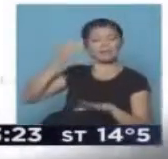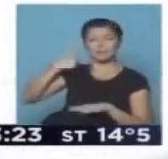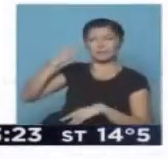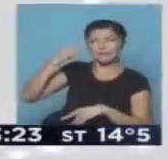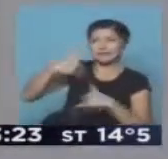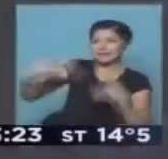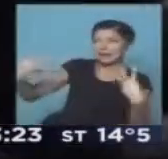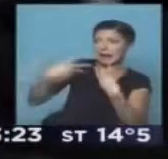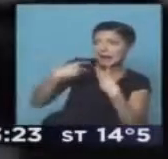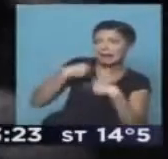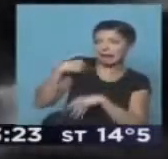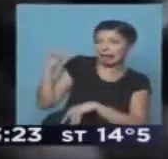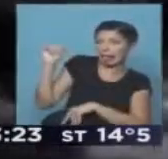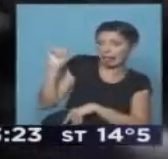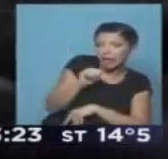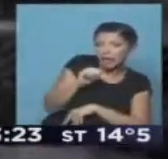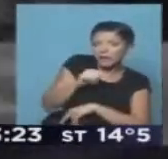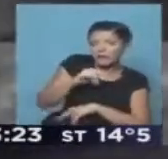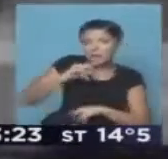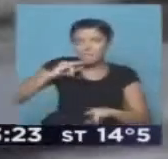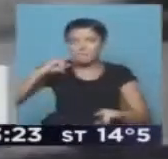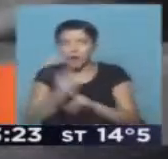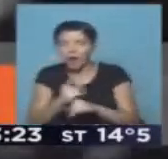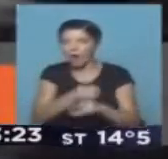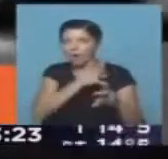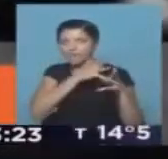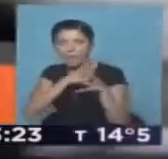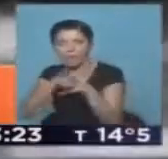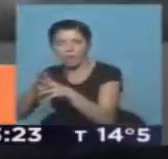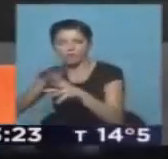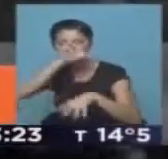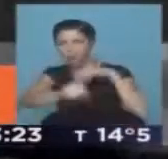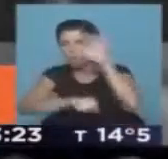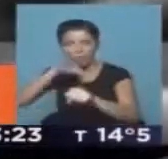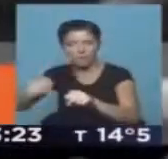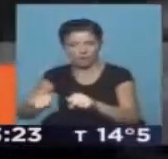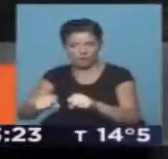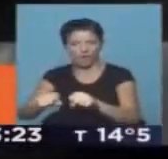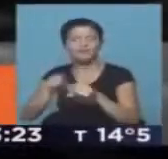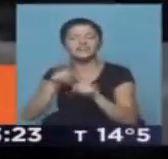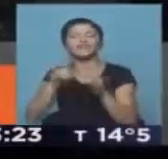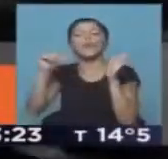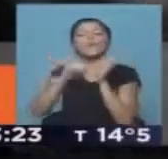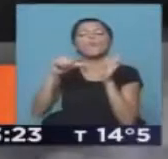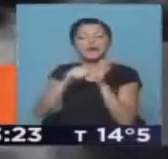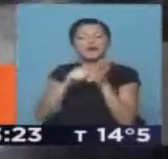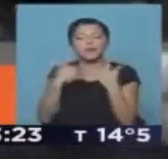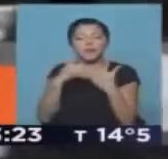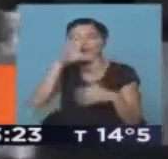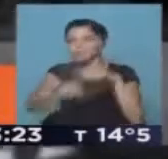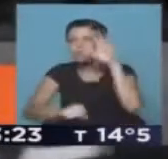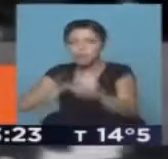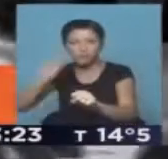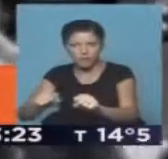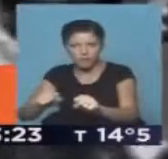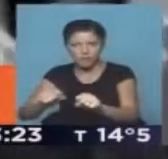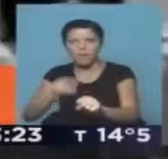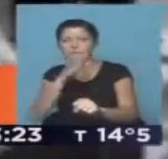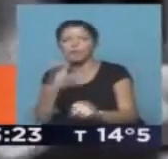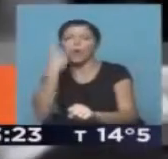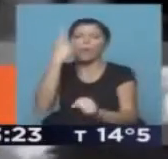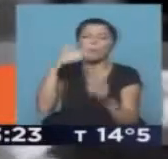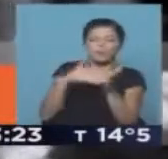esta guerra a la euforia de una victoria aplastante convirtiéndose a la vez en potencia ocupante a cargo de alrededor de